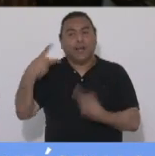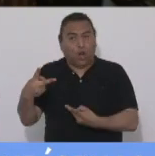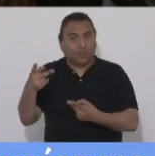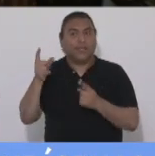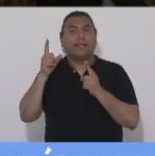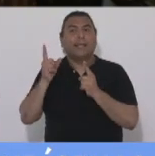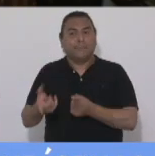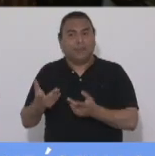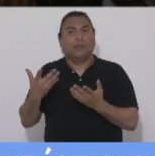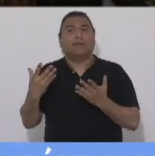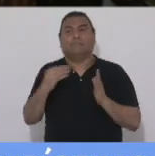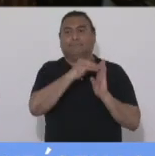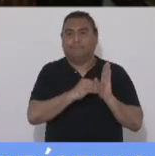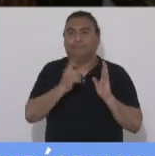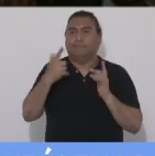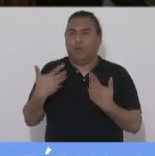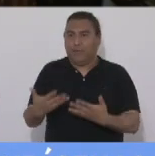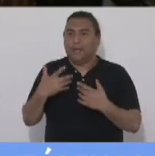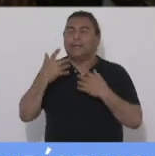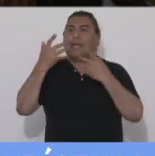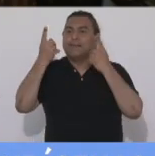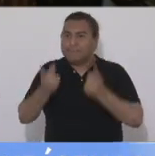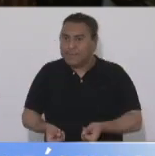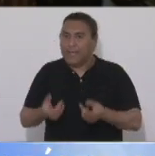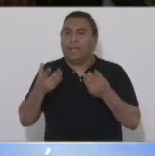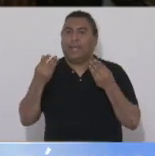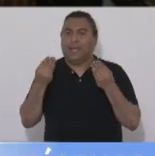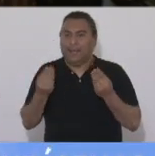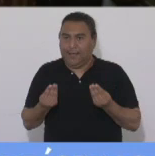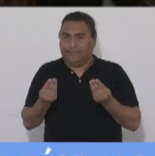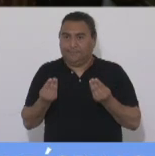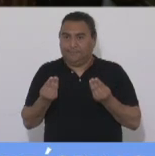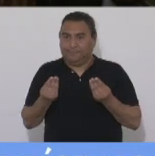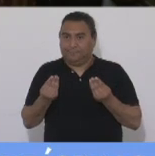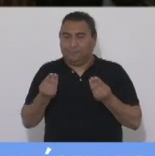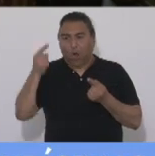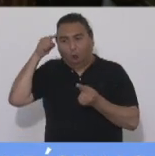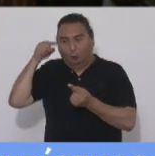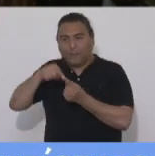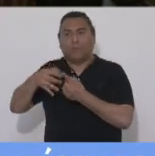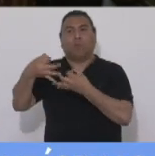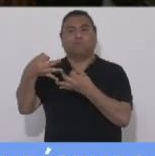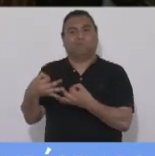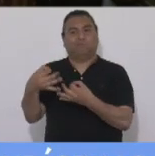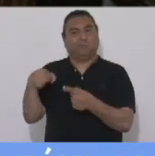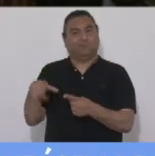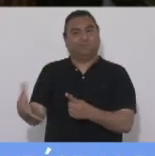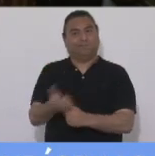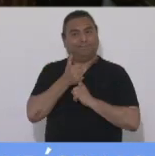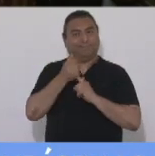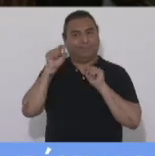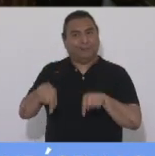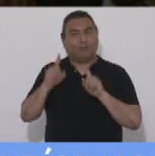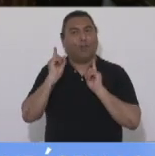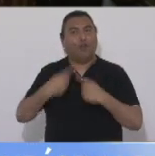relevadas y poder completar este objetivo, que es el relevamiento global